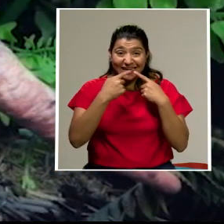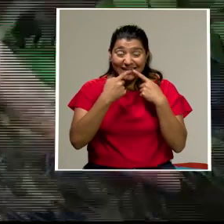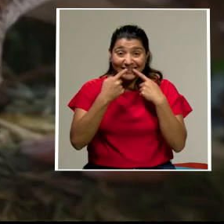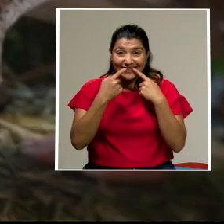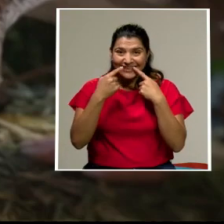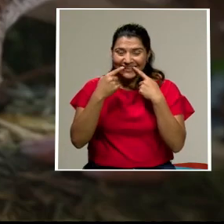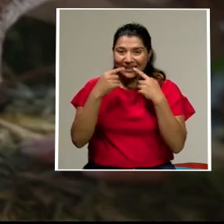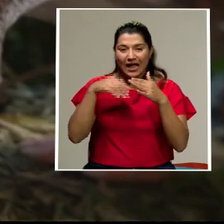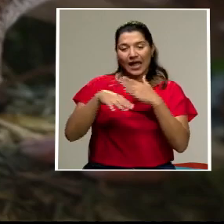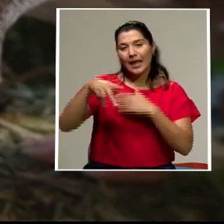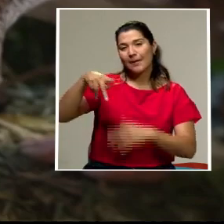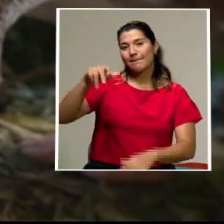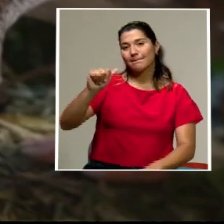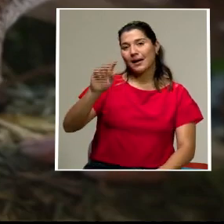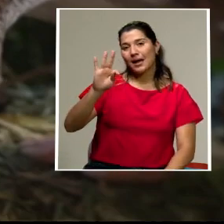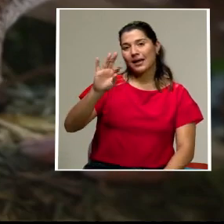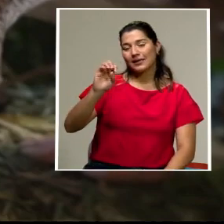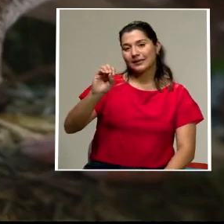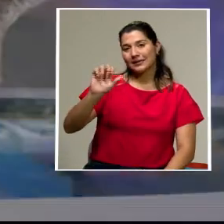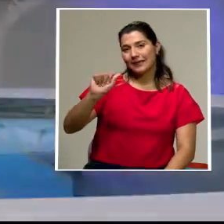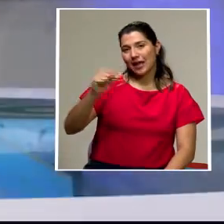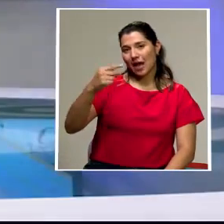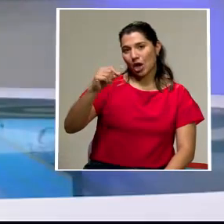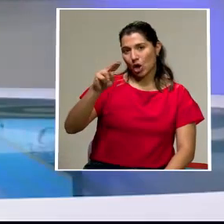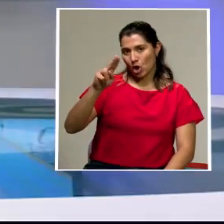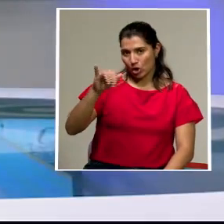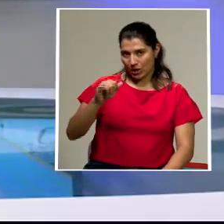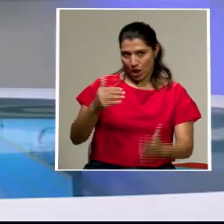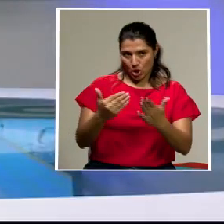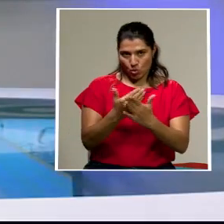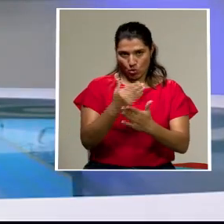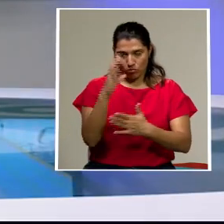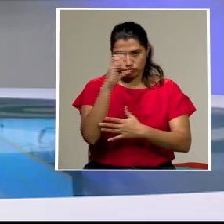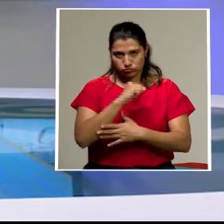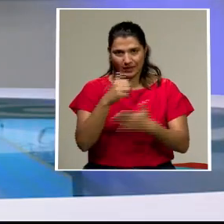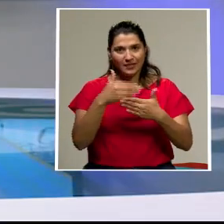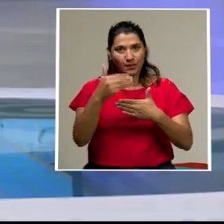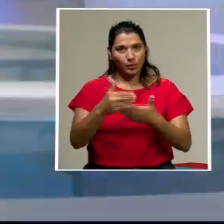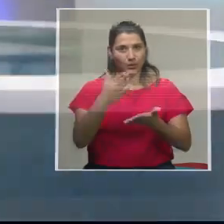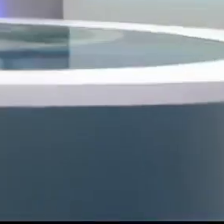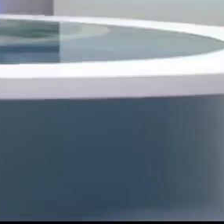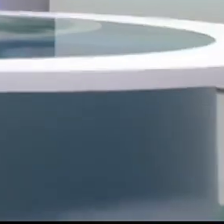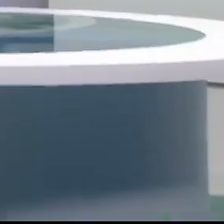chilena, un nuevo descubrimiento en el mundo. Los detalles después de la pausa.